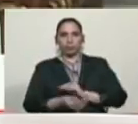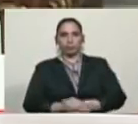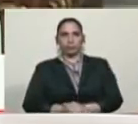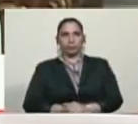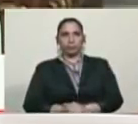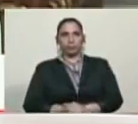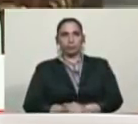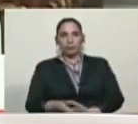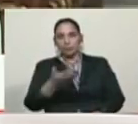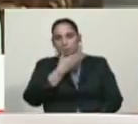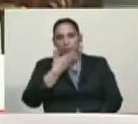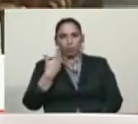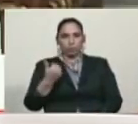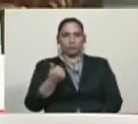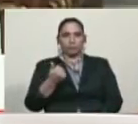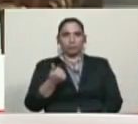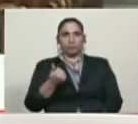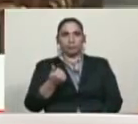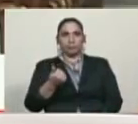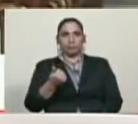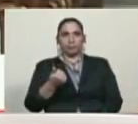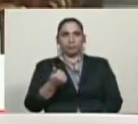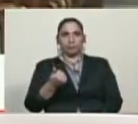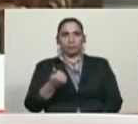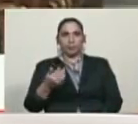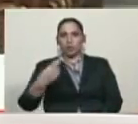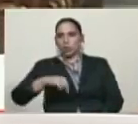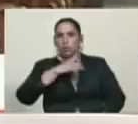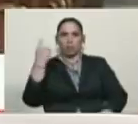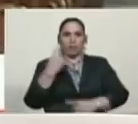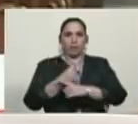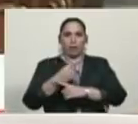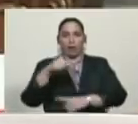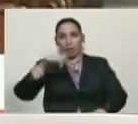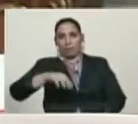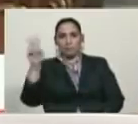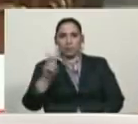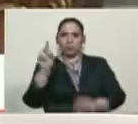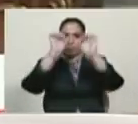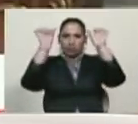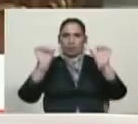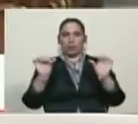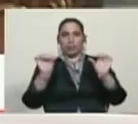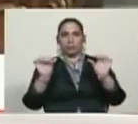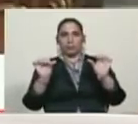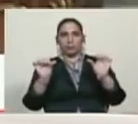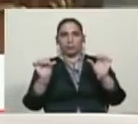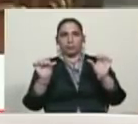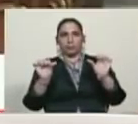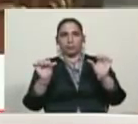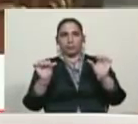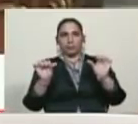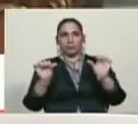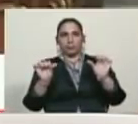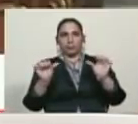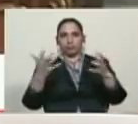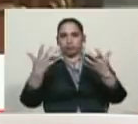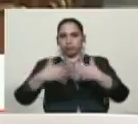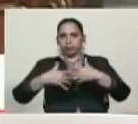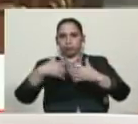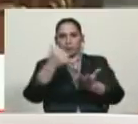mejorar nosotros tenemos aquí en medio suelo a un sistema industrial